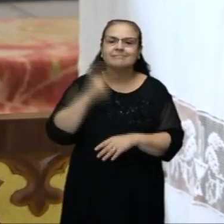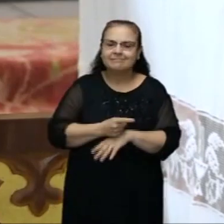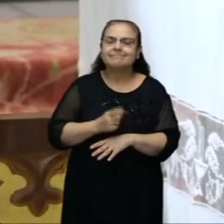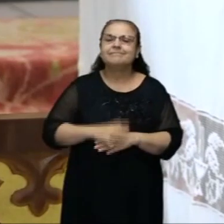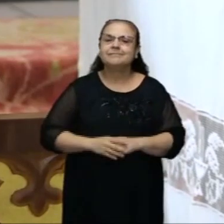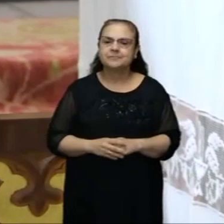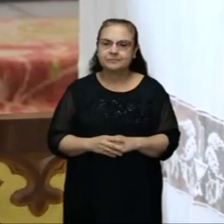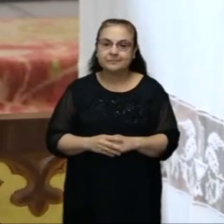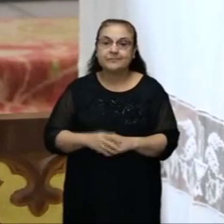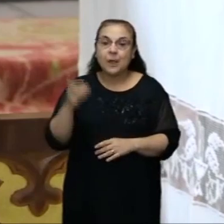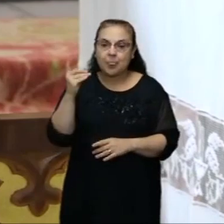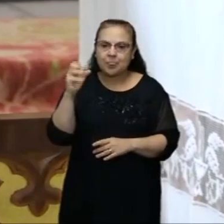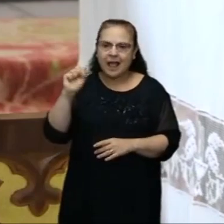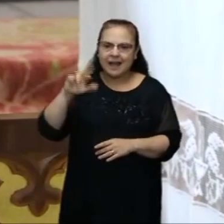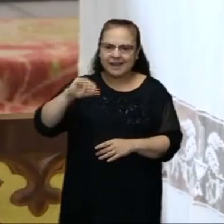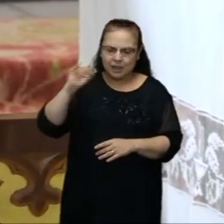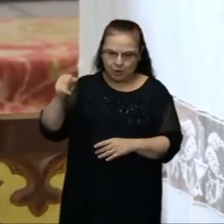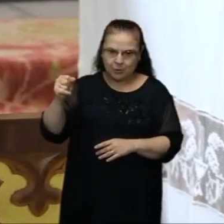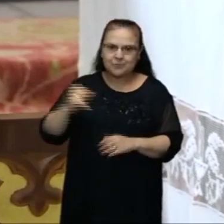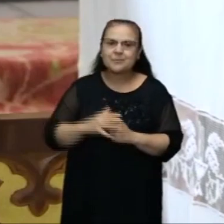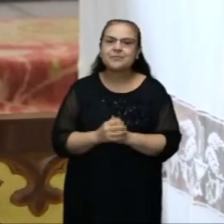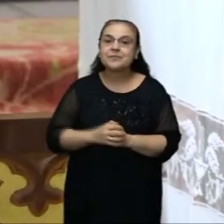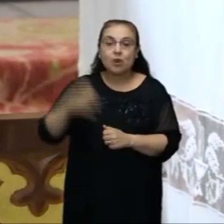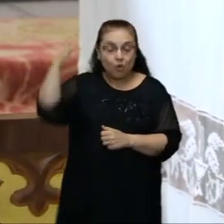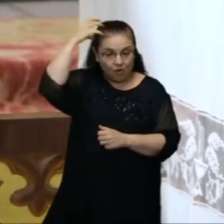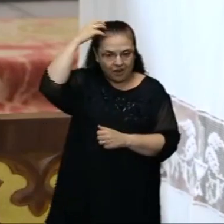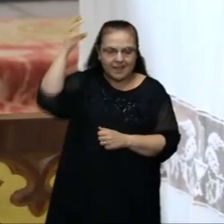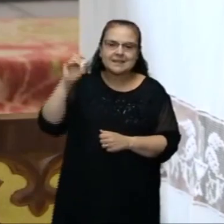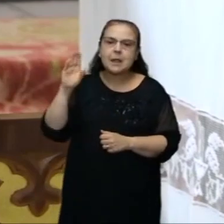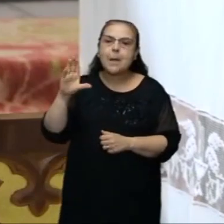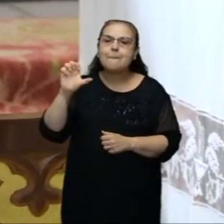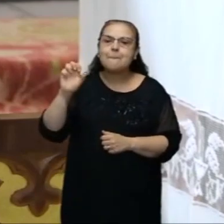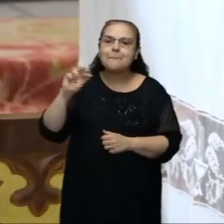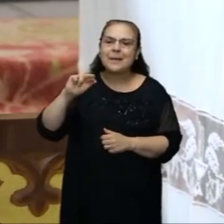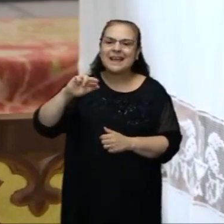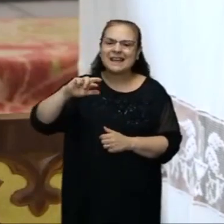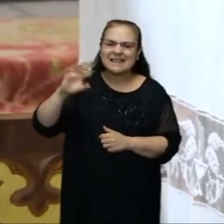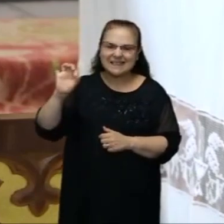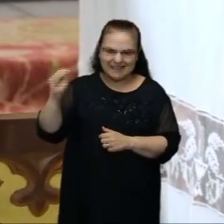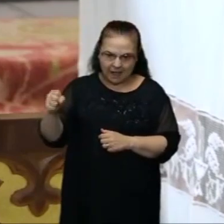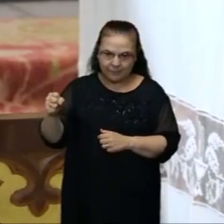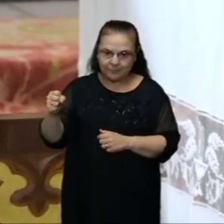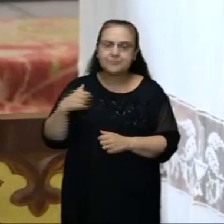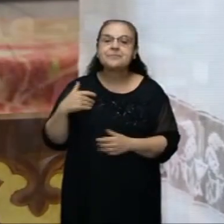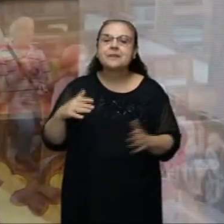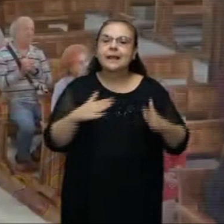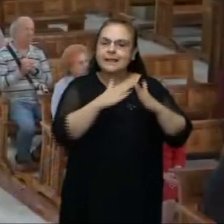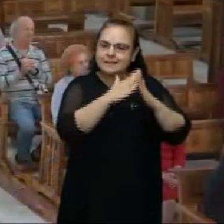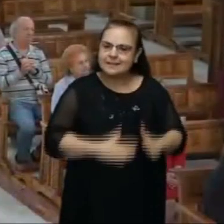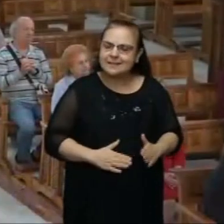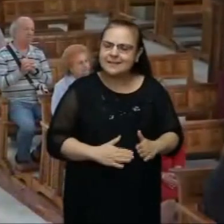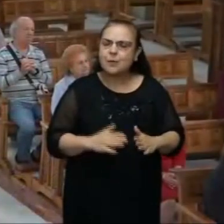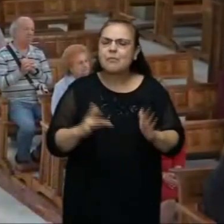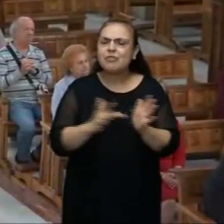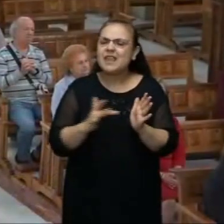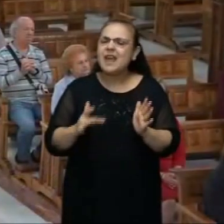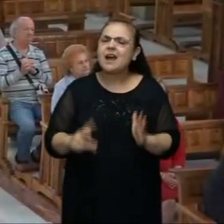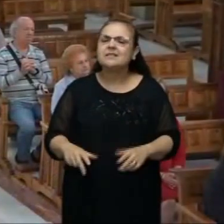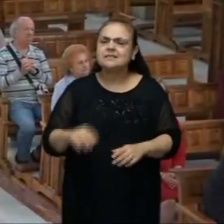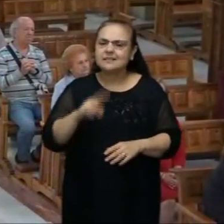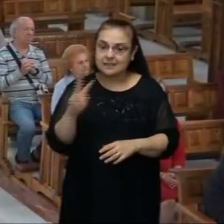de Artajerjes, reyes de Persia. Así terminaron este templo el día tercero del mes de